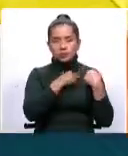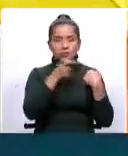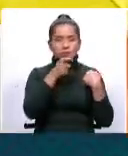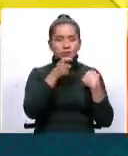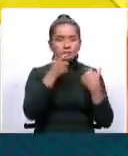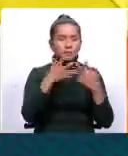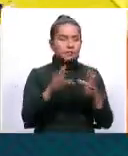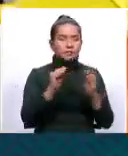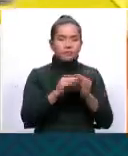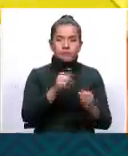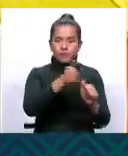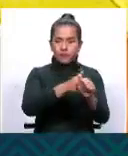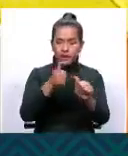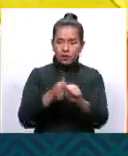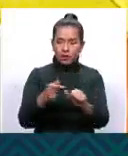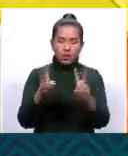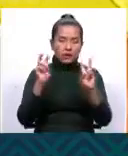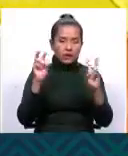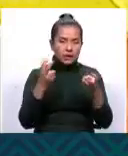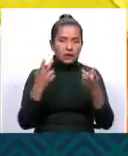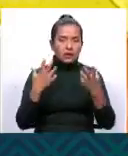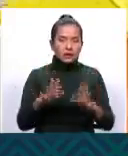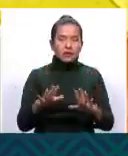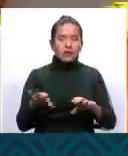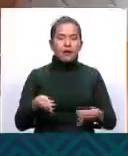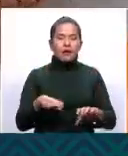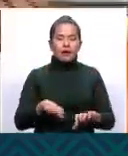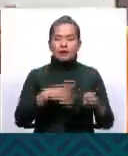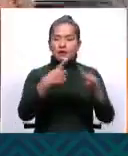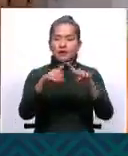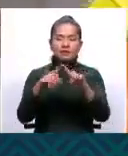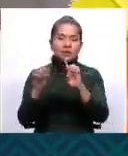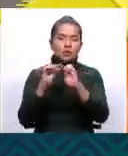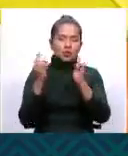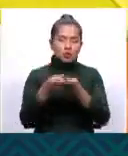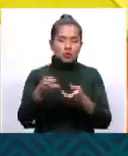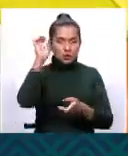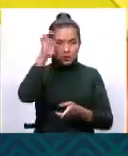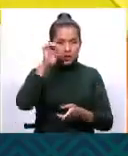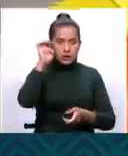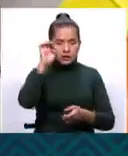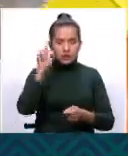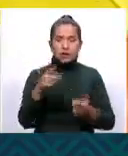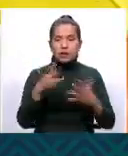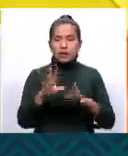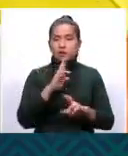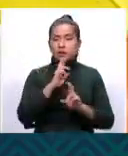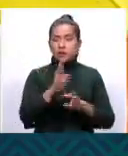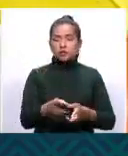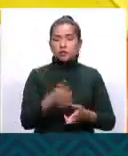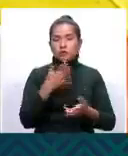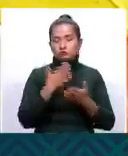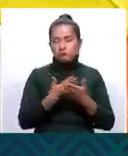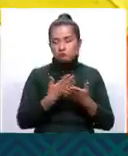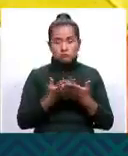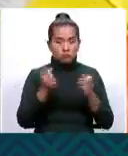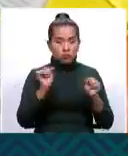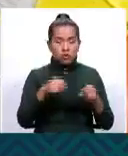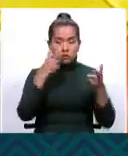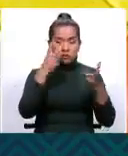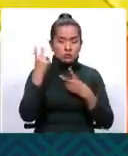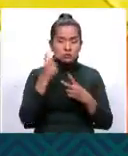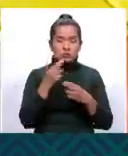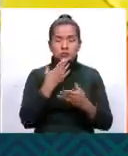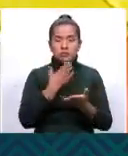uno de los temas que hacen a las distintas carteras de Estado. Es una respuesta bastante, como ustedes pueden ver,